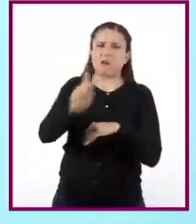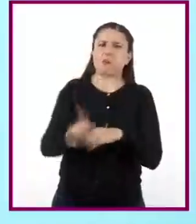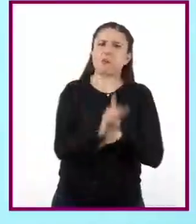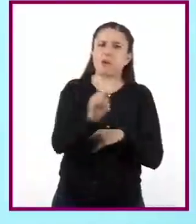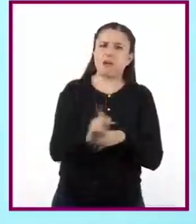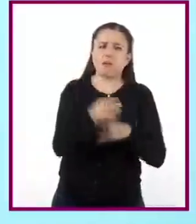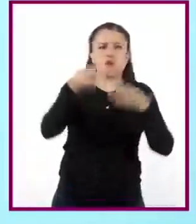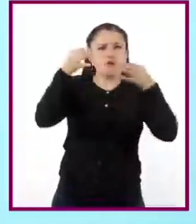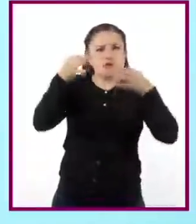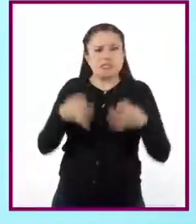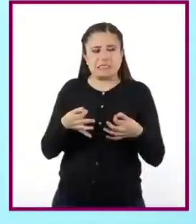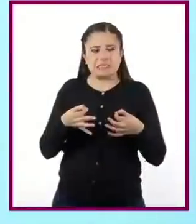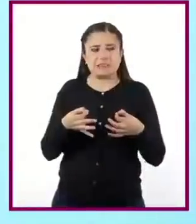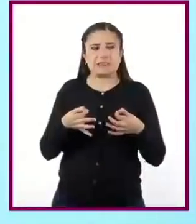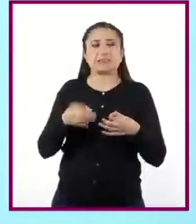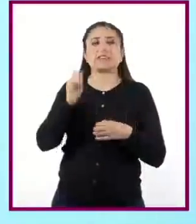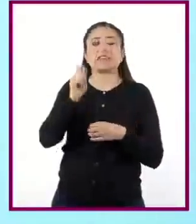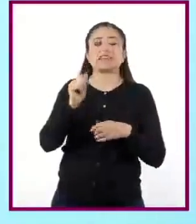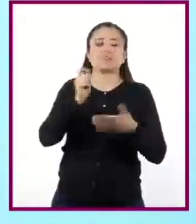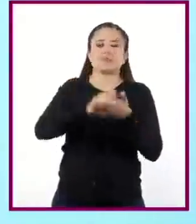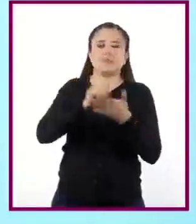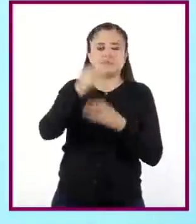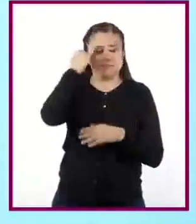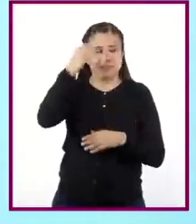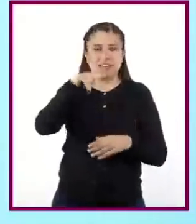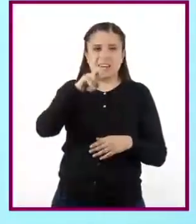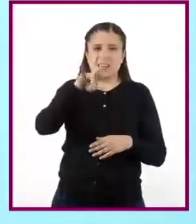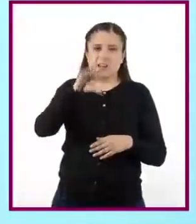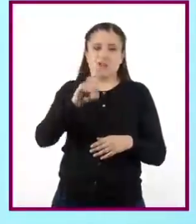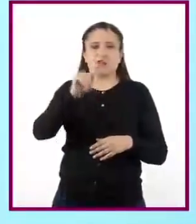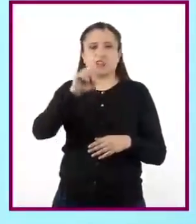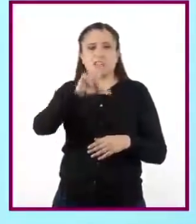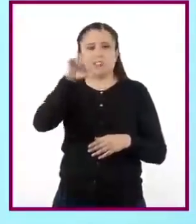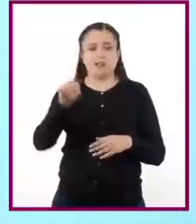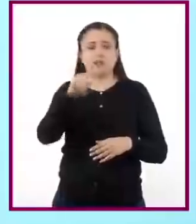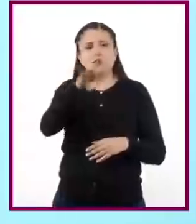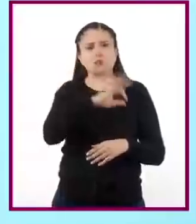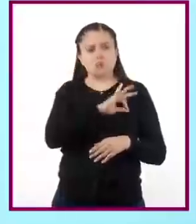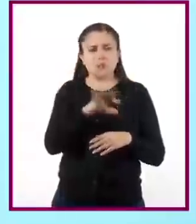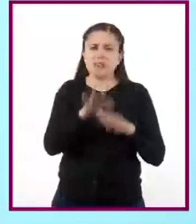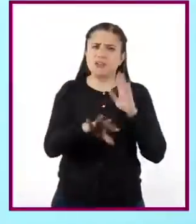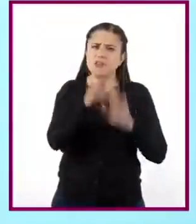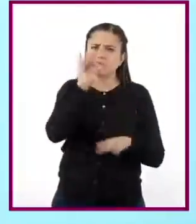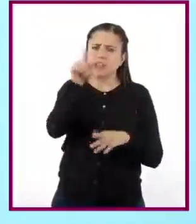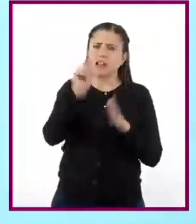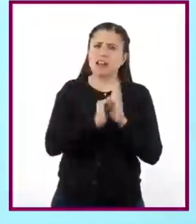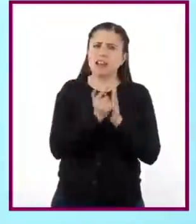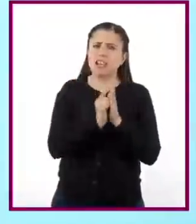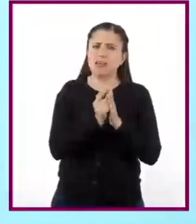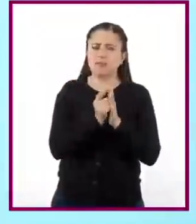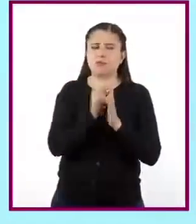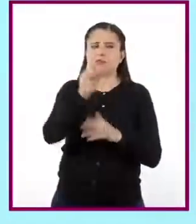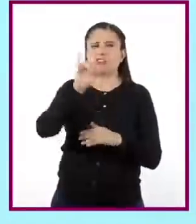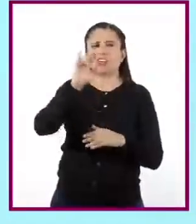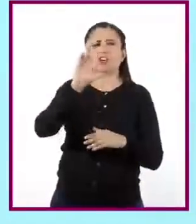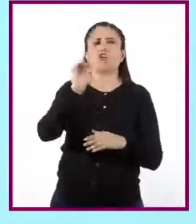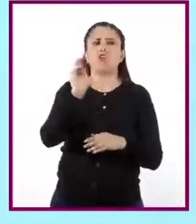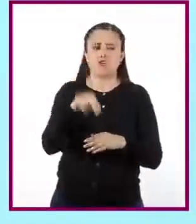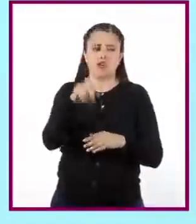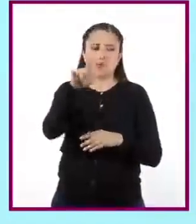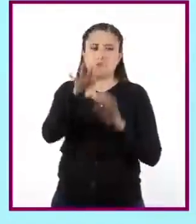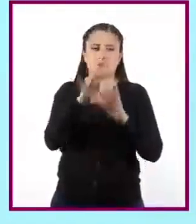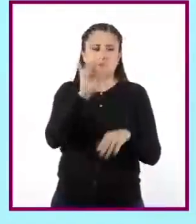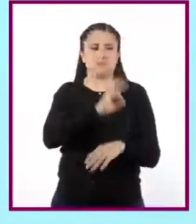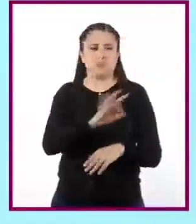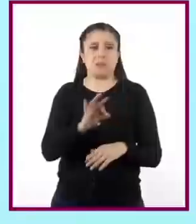pueblos originarios, del autor Nerio Tello, mismo que pueden encontrar en los libros del Rincón. Ahora,